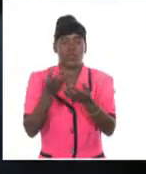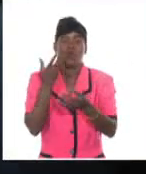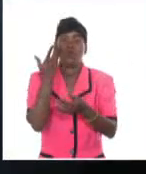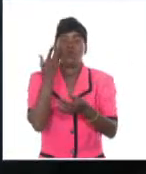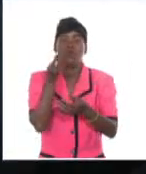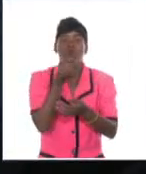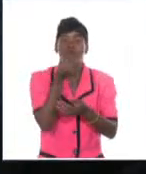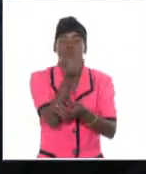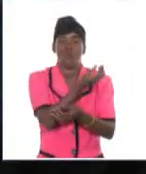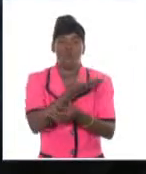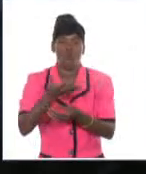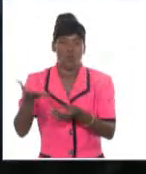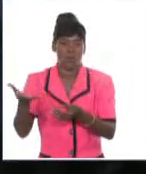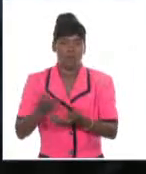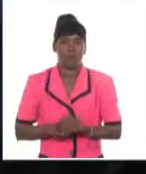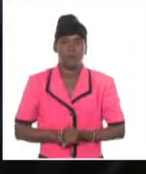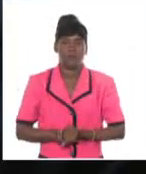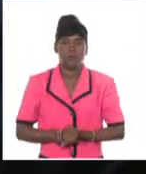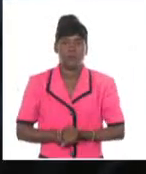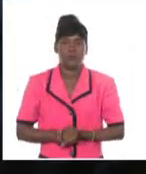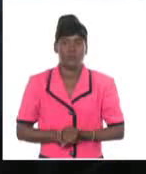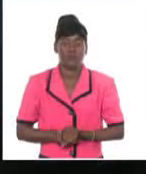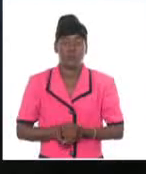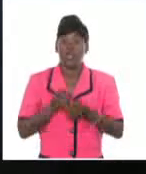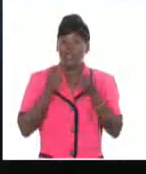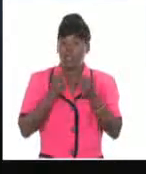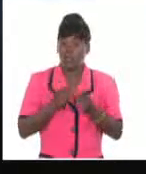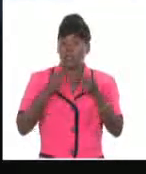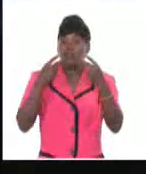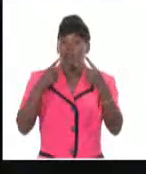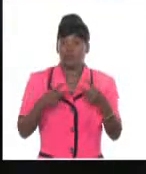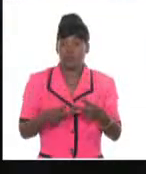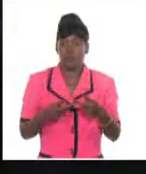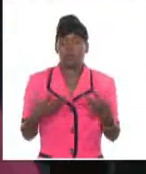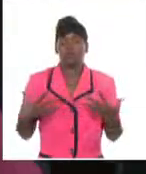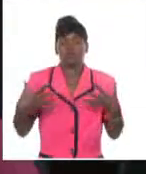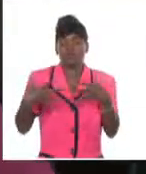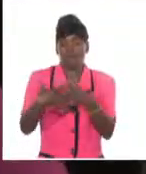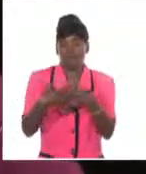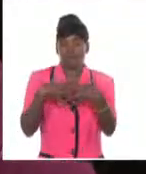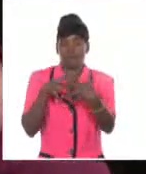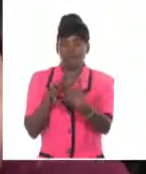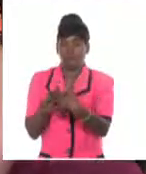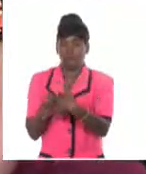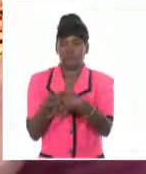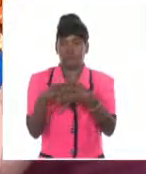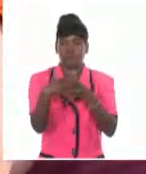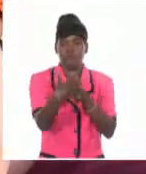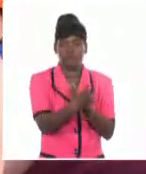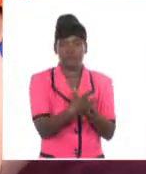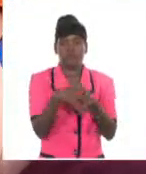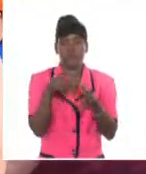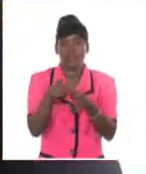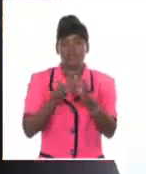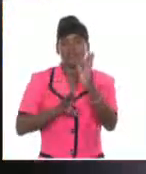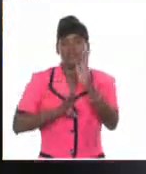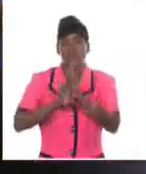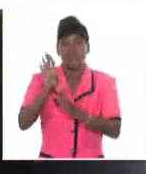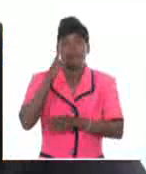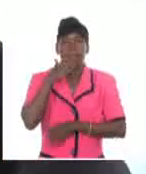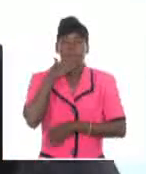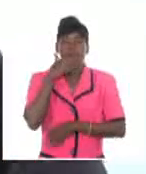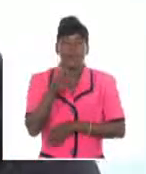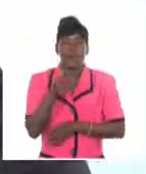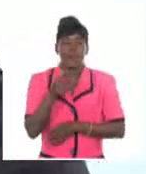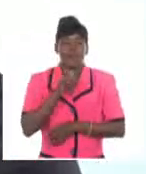vivencia cotidiana todos los derechos humanos se interrelacionan y son imprescindibles para alcanzar la dignidad